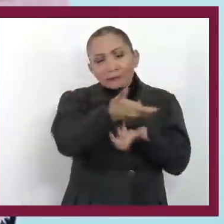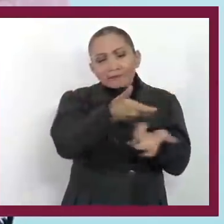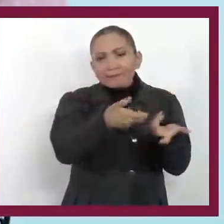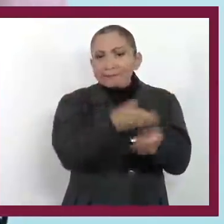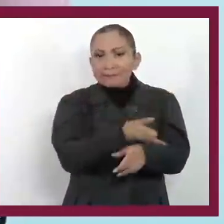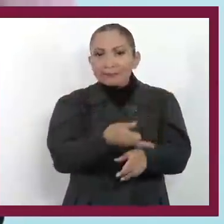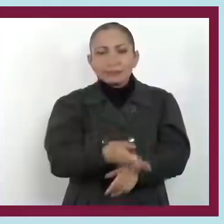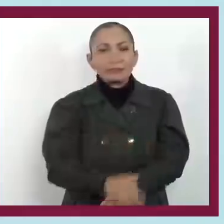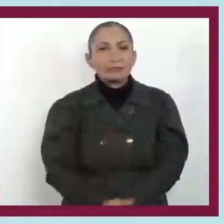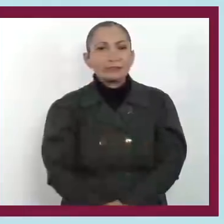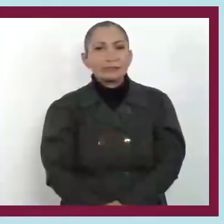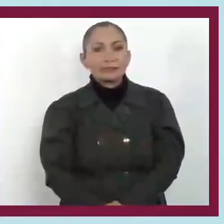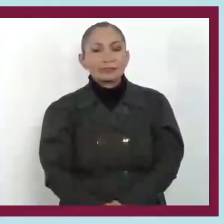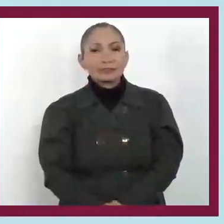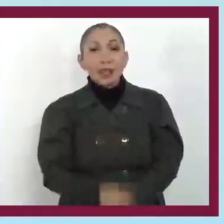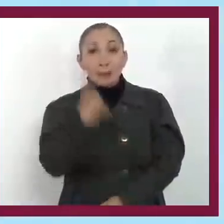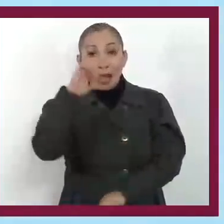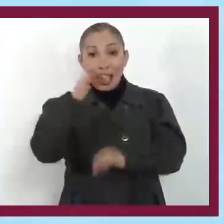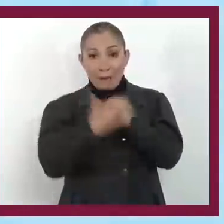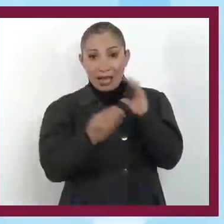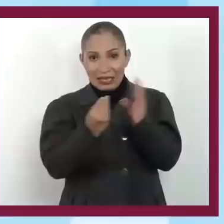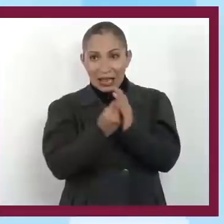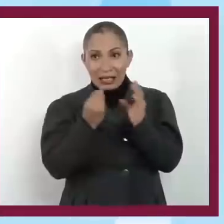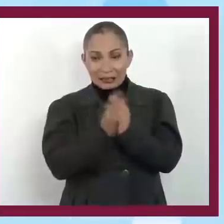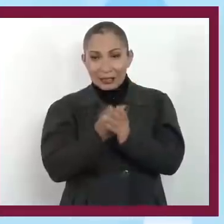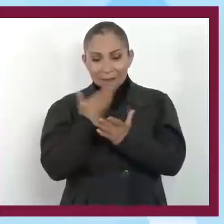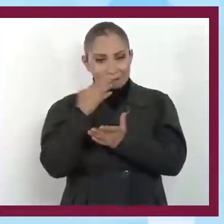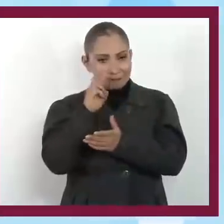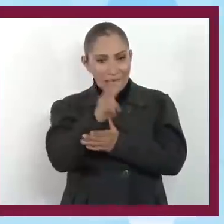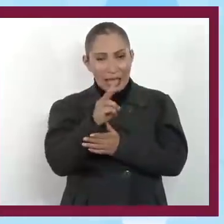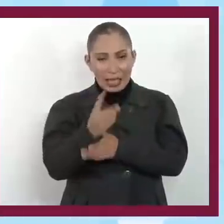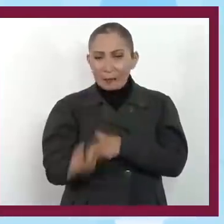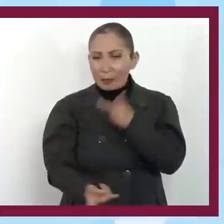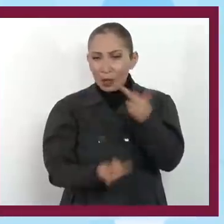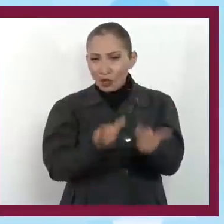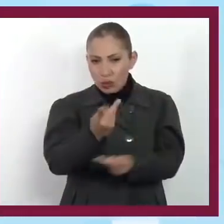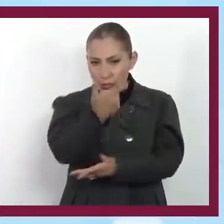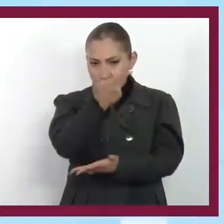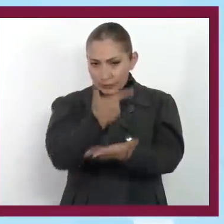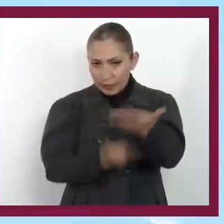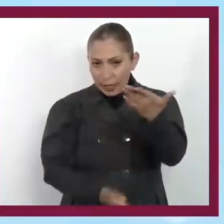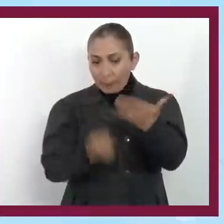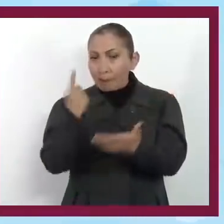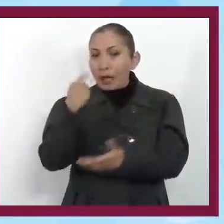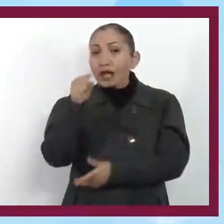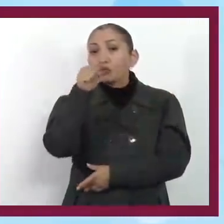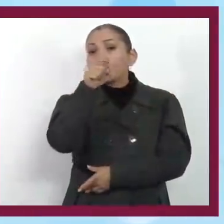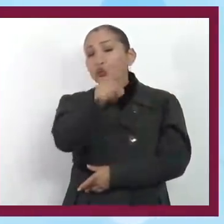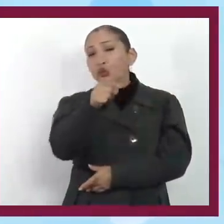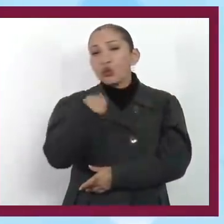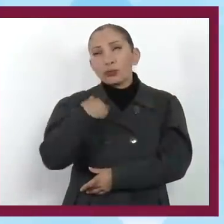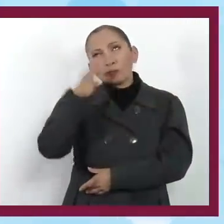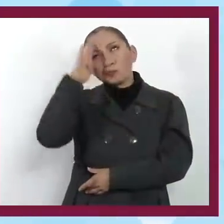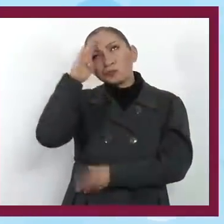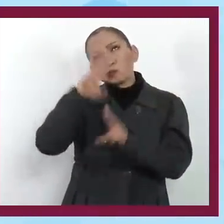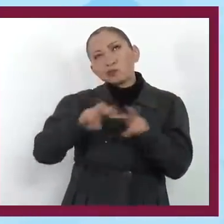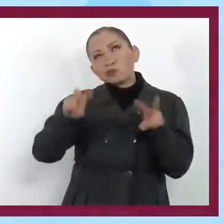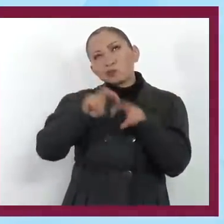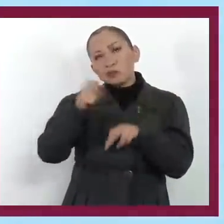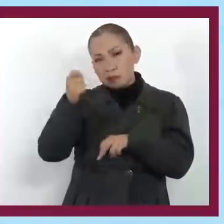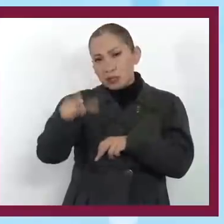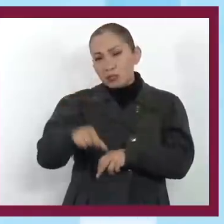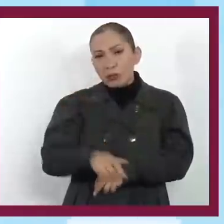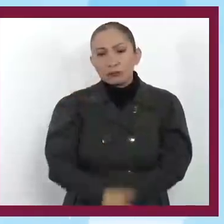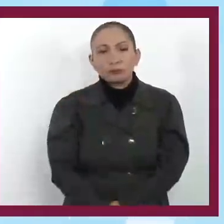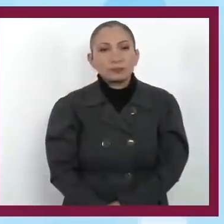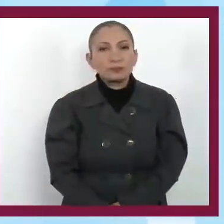su familia. Para cerrar esta sesión, les dejamos las siguientes preguntas con la finalidad de que puedan reflexionar sobre